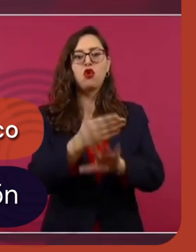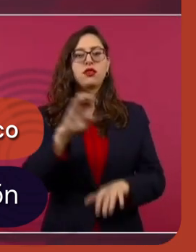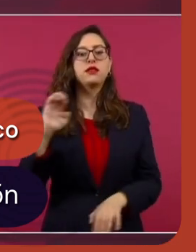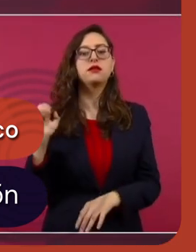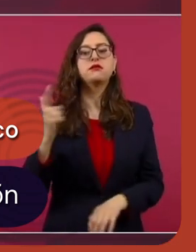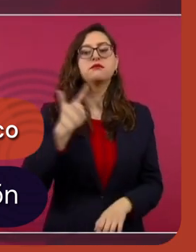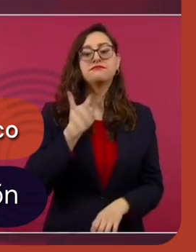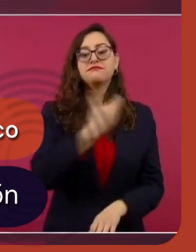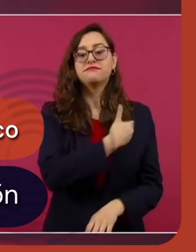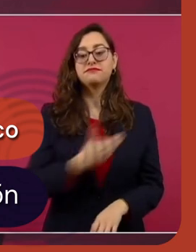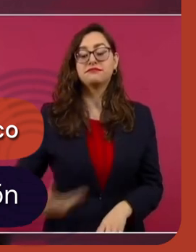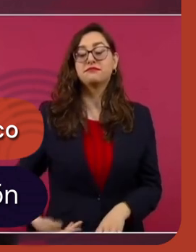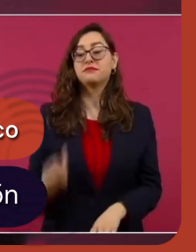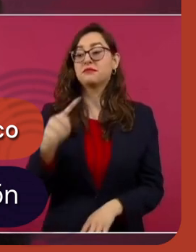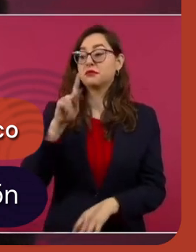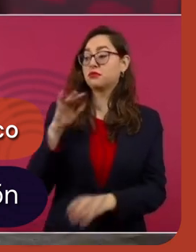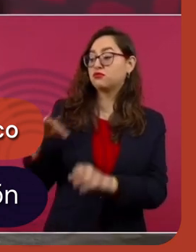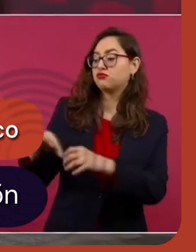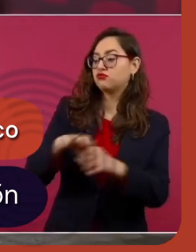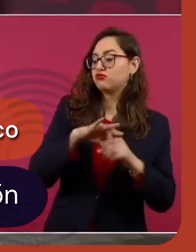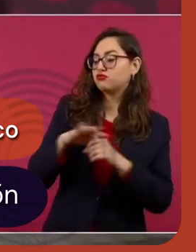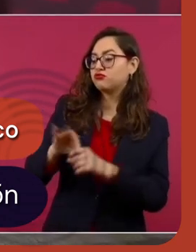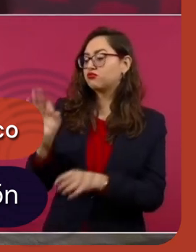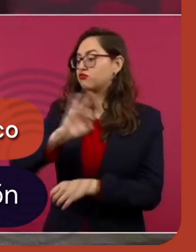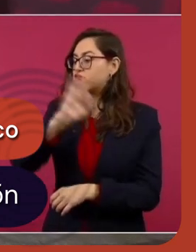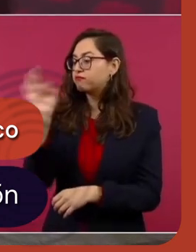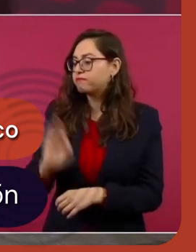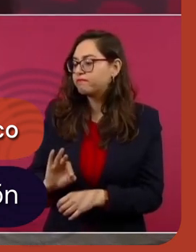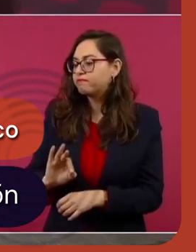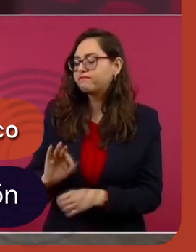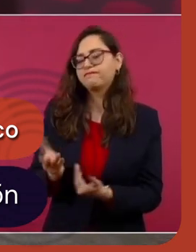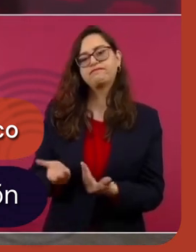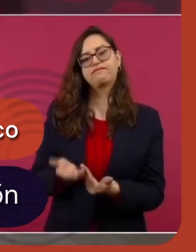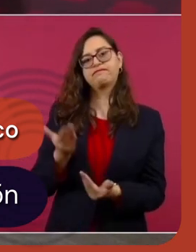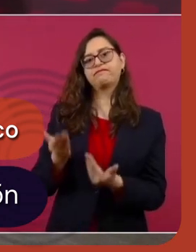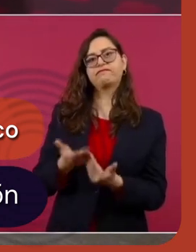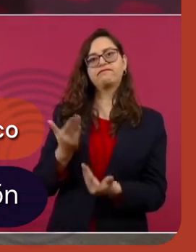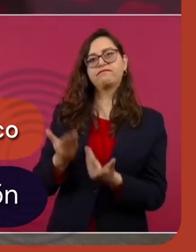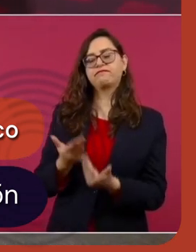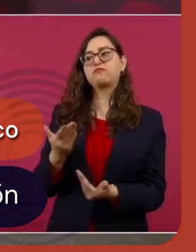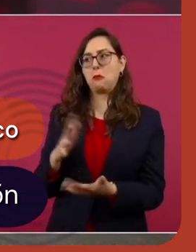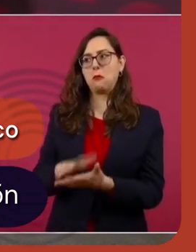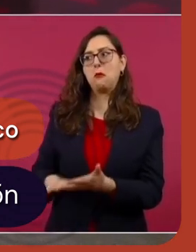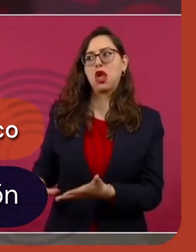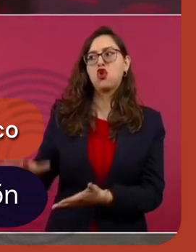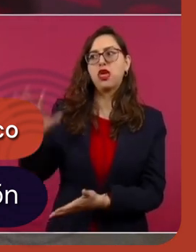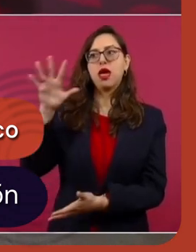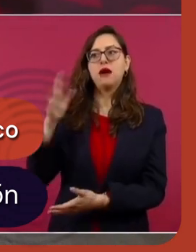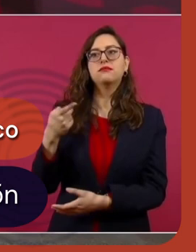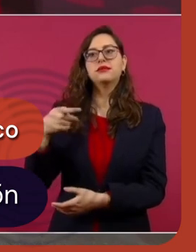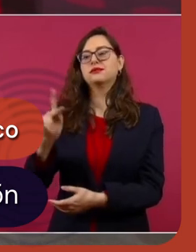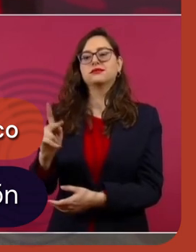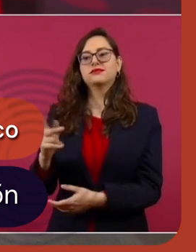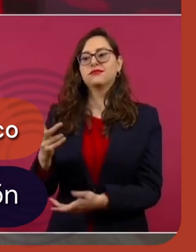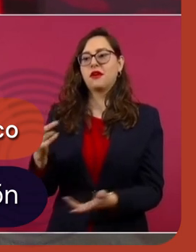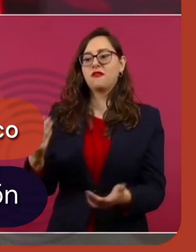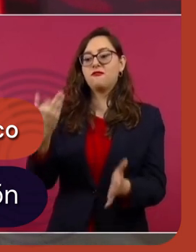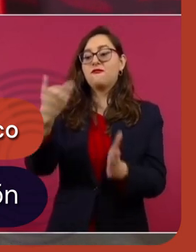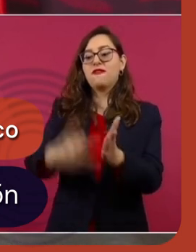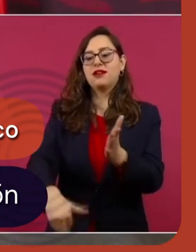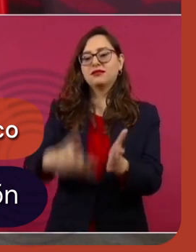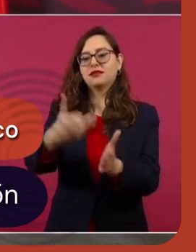alcanzó el porcentaje que demanda la ley